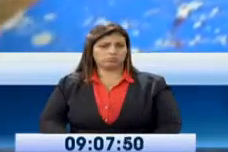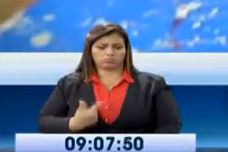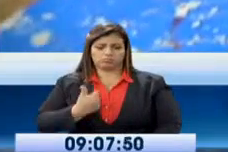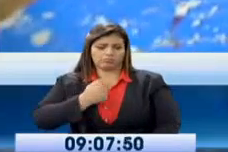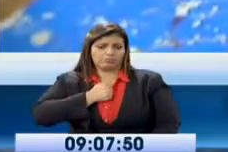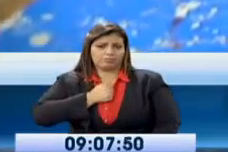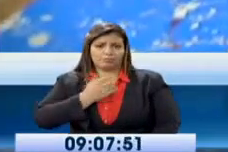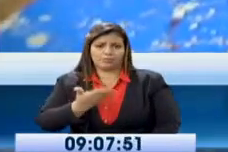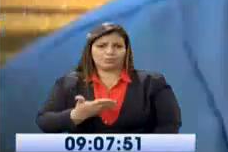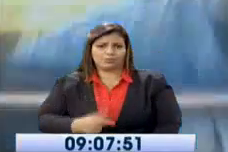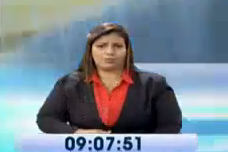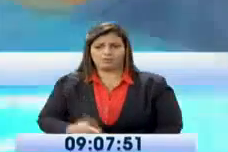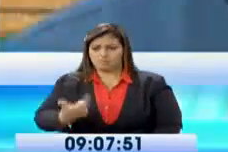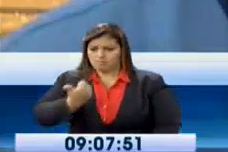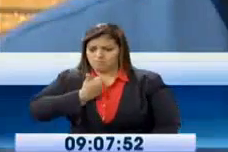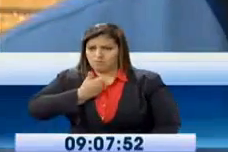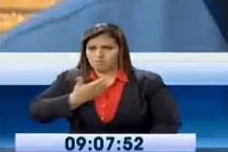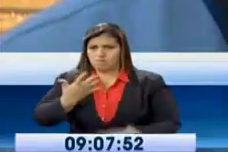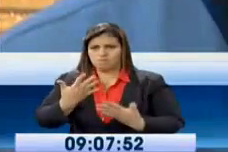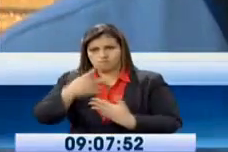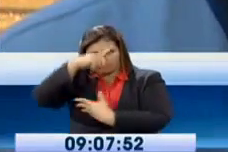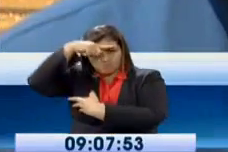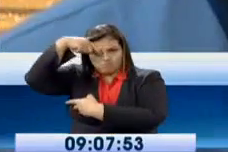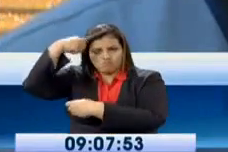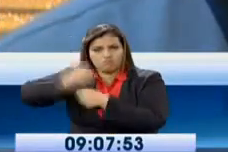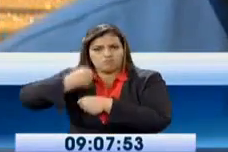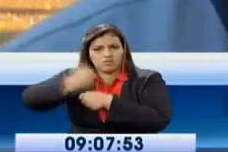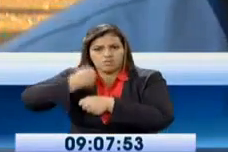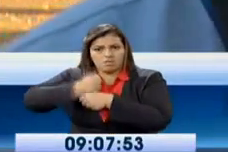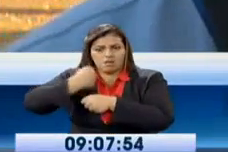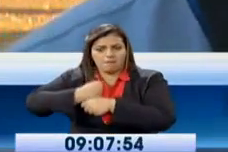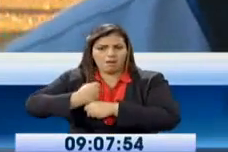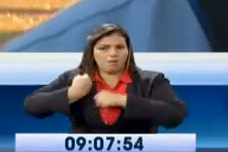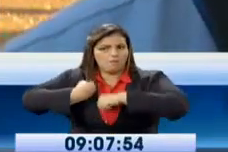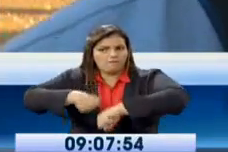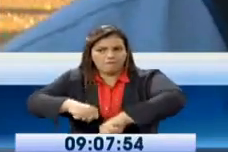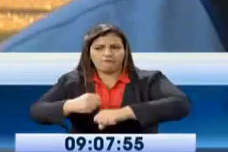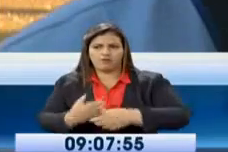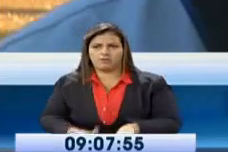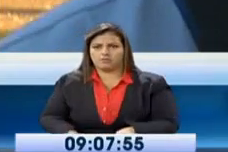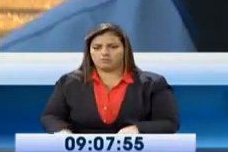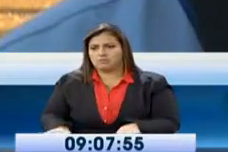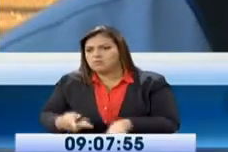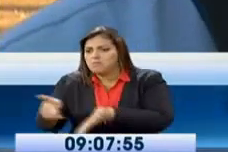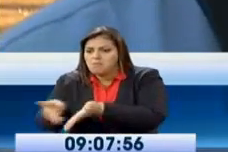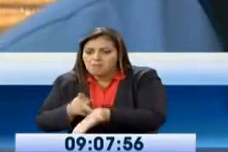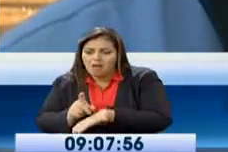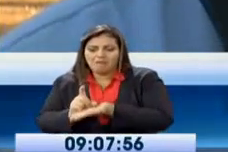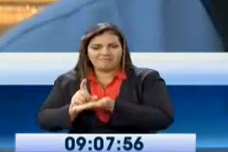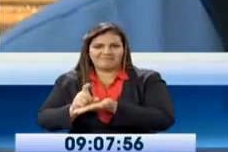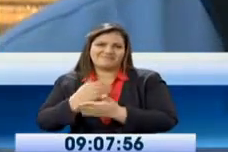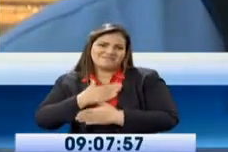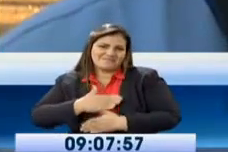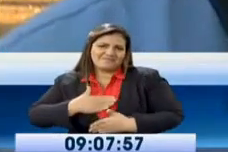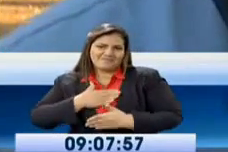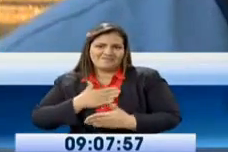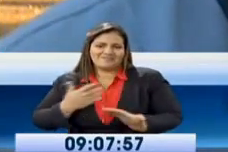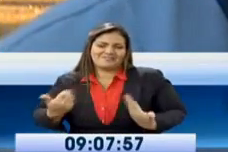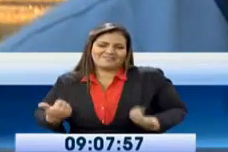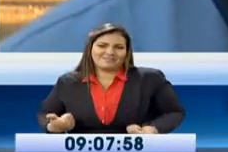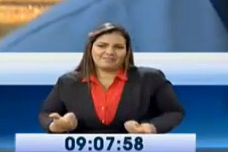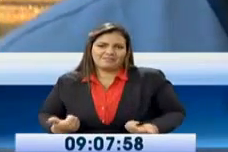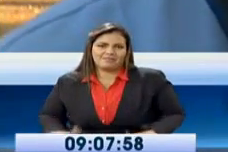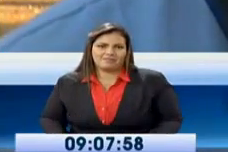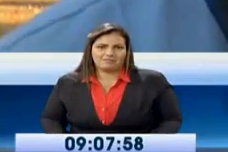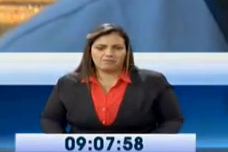yo lo disfruto. Pero eso no era mío, yo no sé la necesidad que puede haber tenido el señor Sellán, su familia. Y principalmente